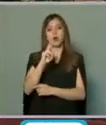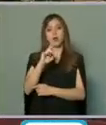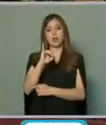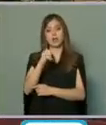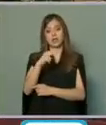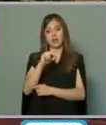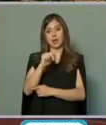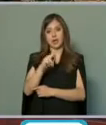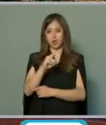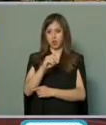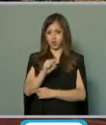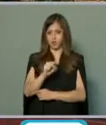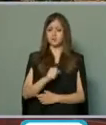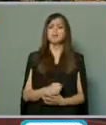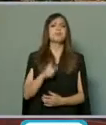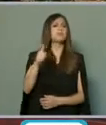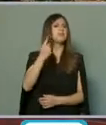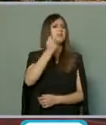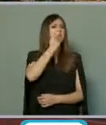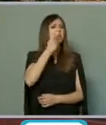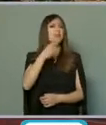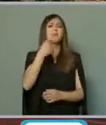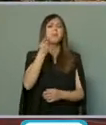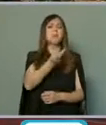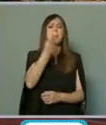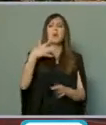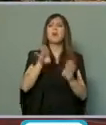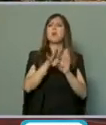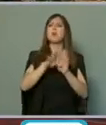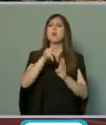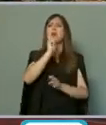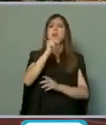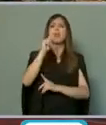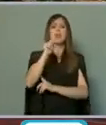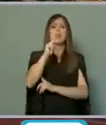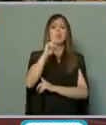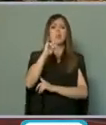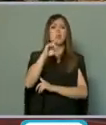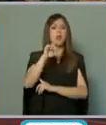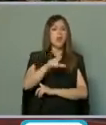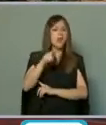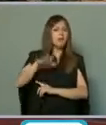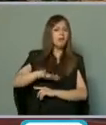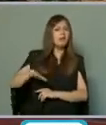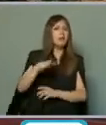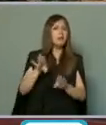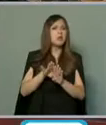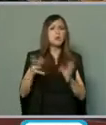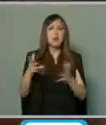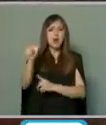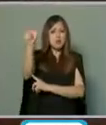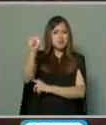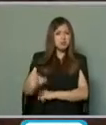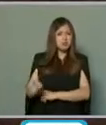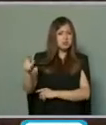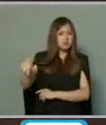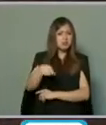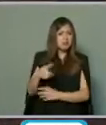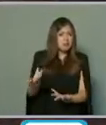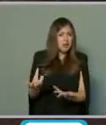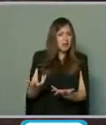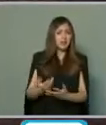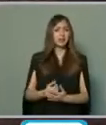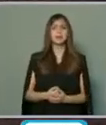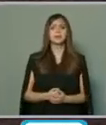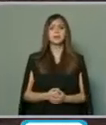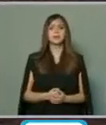Electoral? Porque para muchos de verdad es que parece un concepto nuevo, hay otros al que lo confundimos. ¿Desde cuándo está esta figura? Mira, te agradezco que